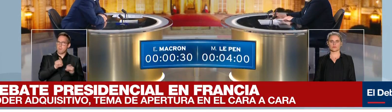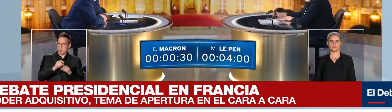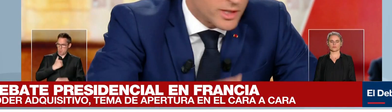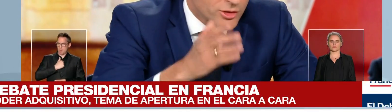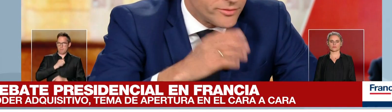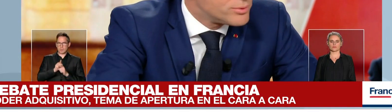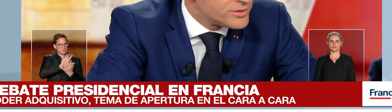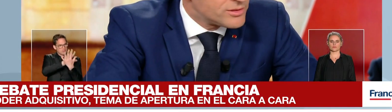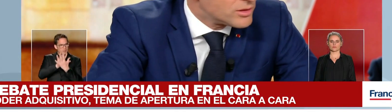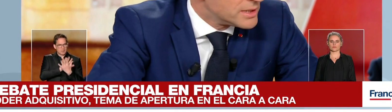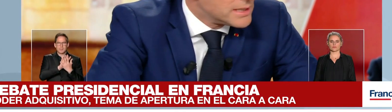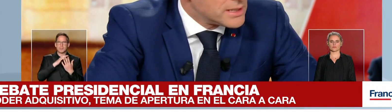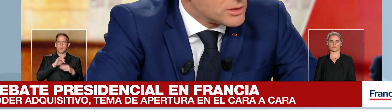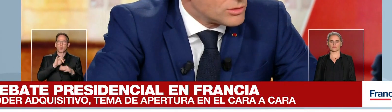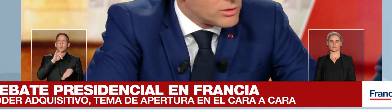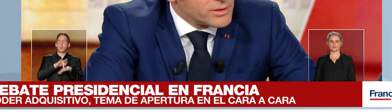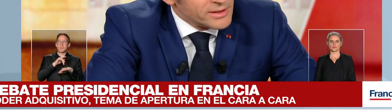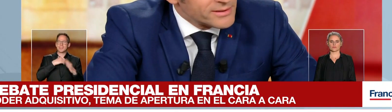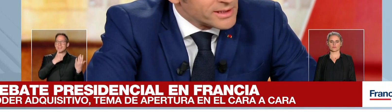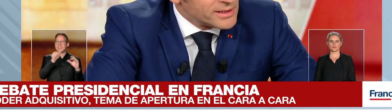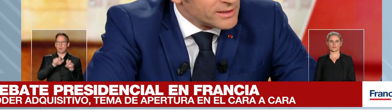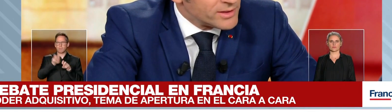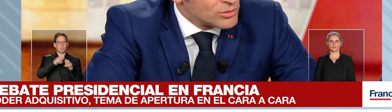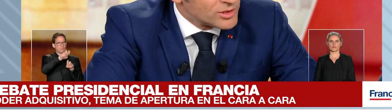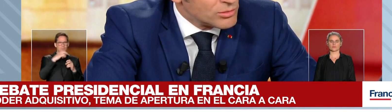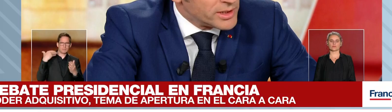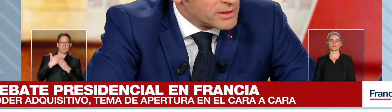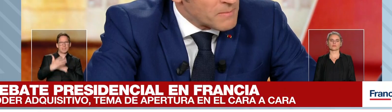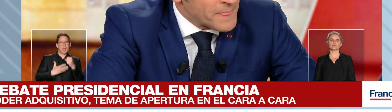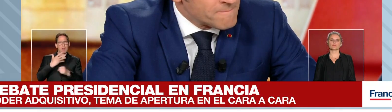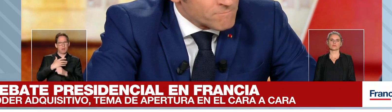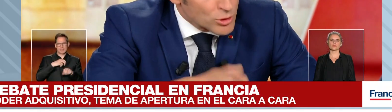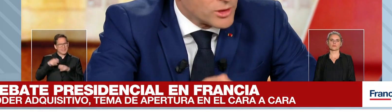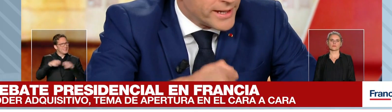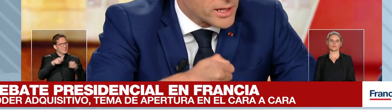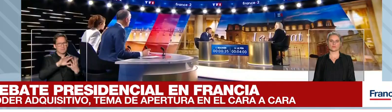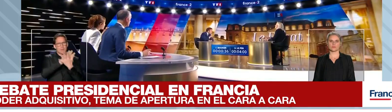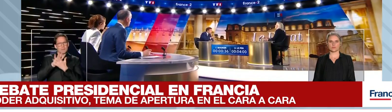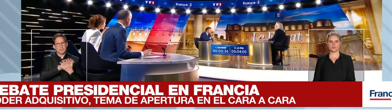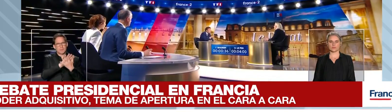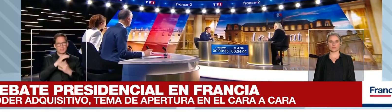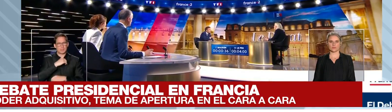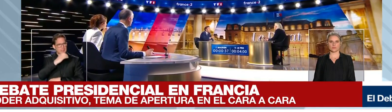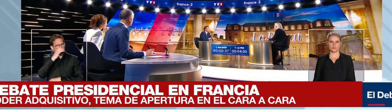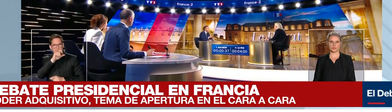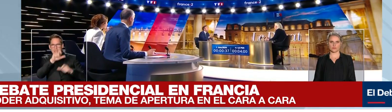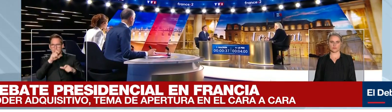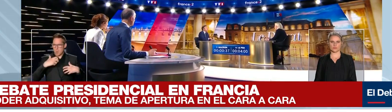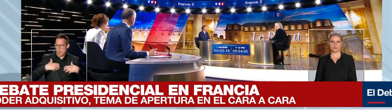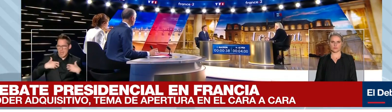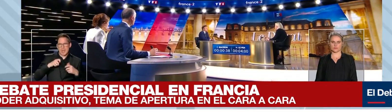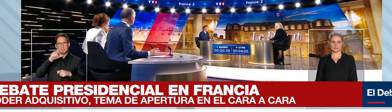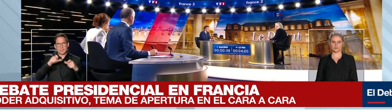Tengo también, yo me he movido más de 600 veces a lo largo de estos 5 años. Hay rabia y